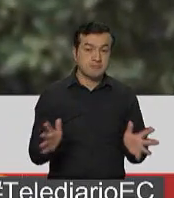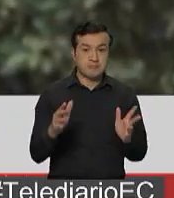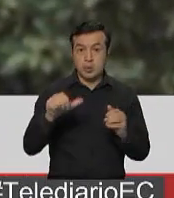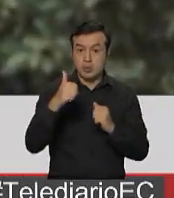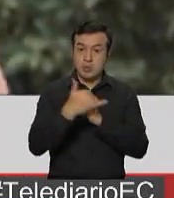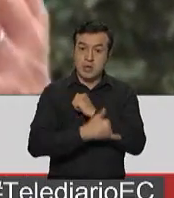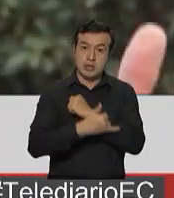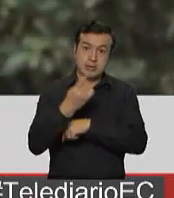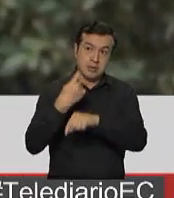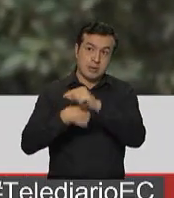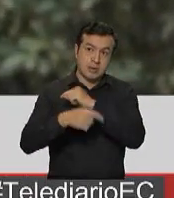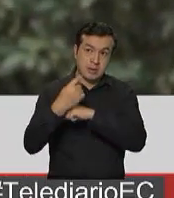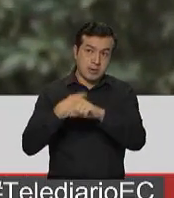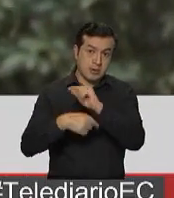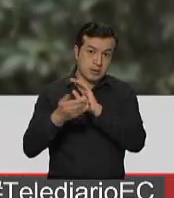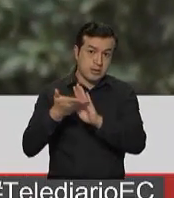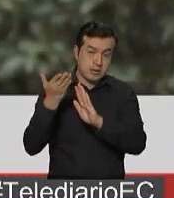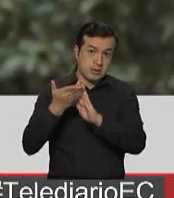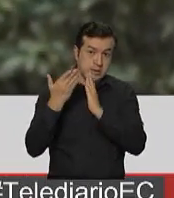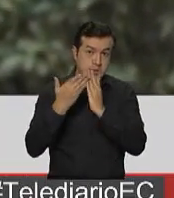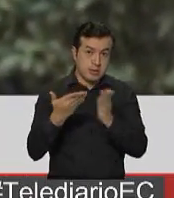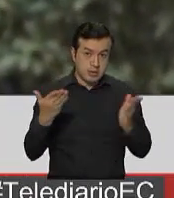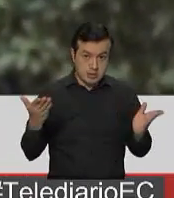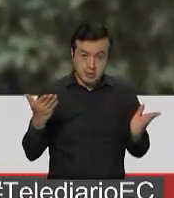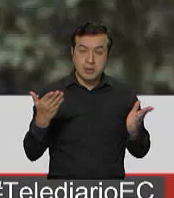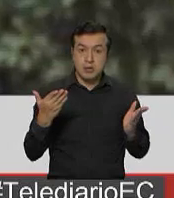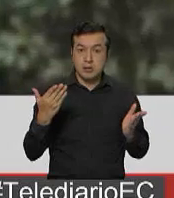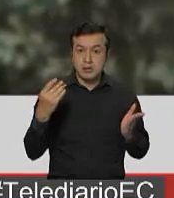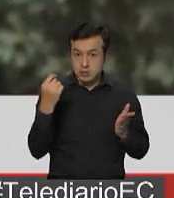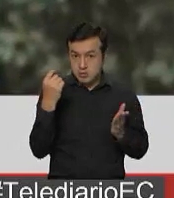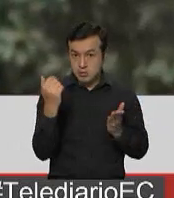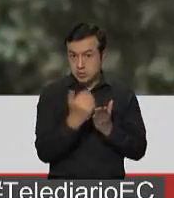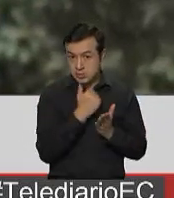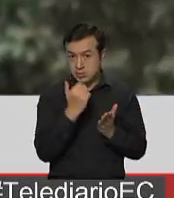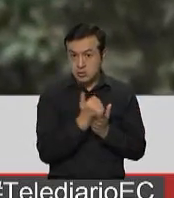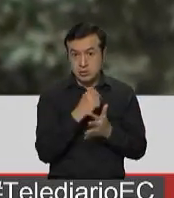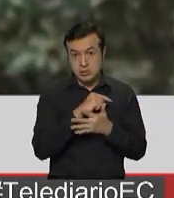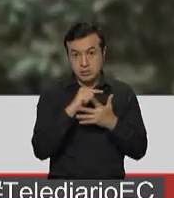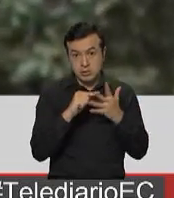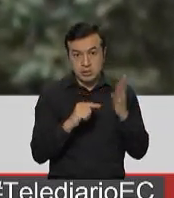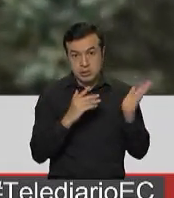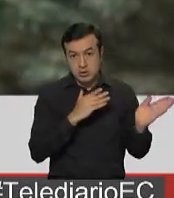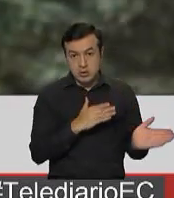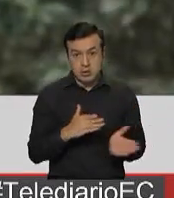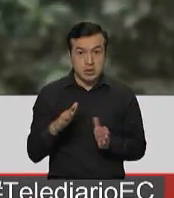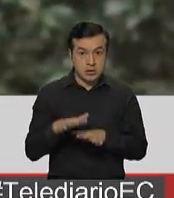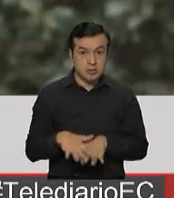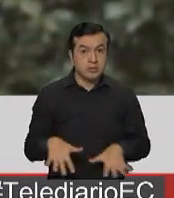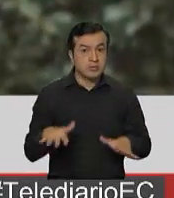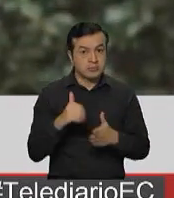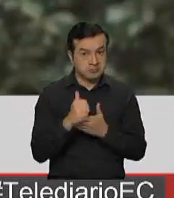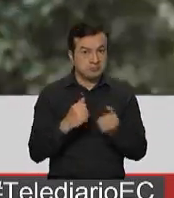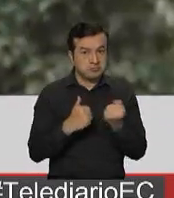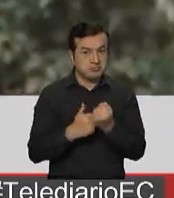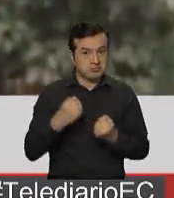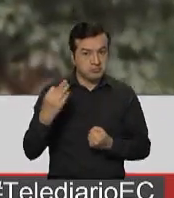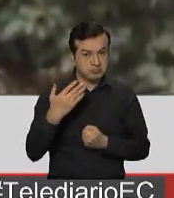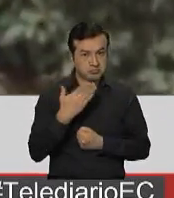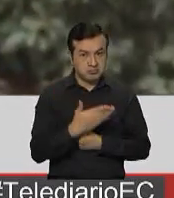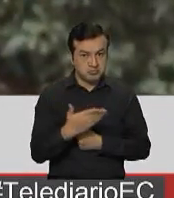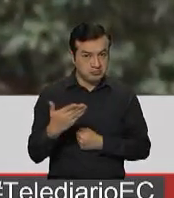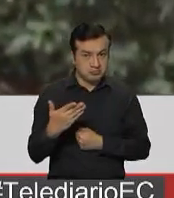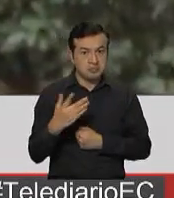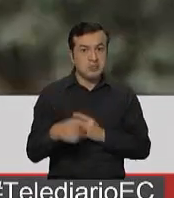exportación, un cultivo que permite recuperar áreas que están desperdiciadas y que adicionalmente